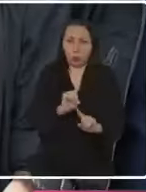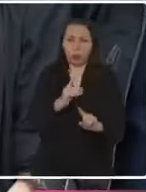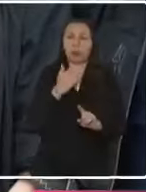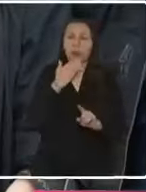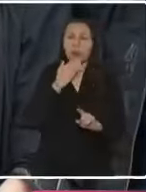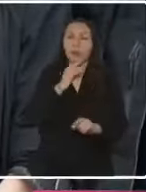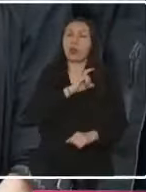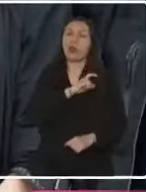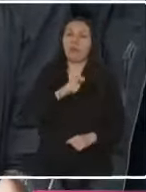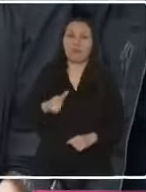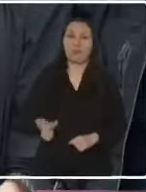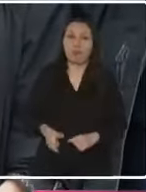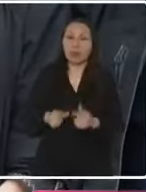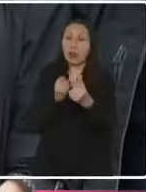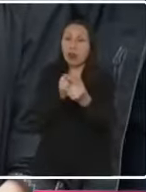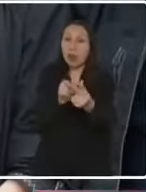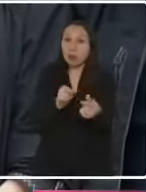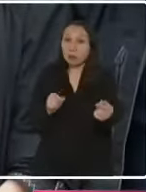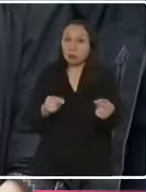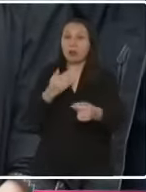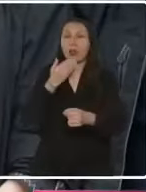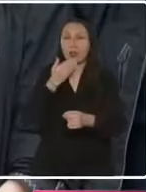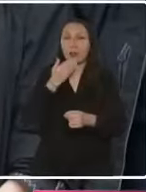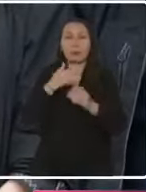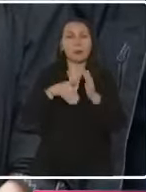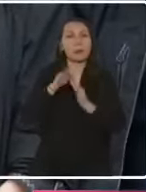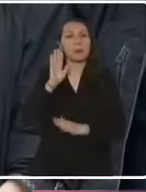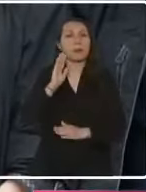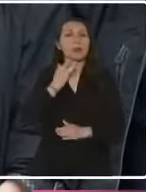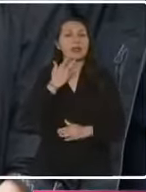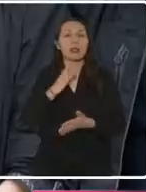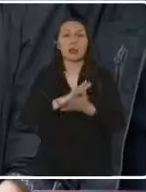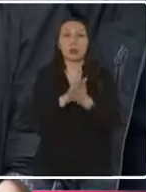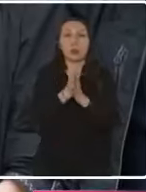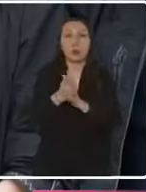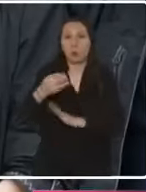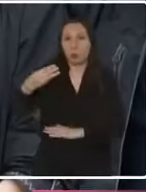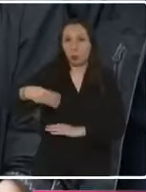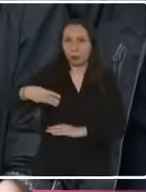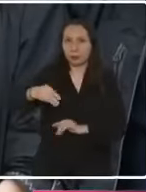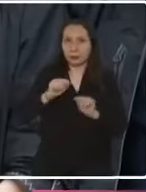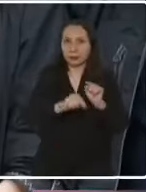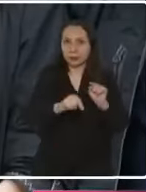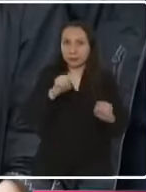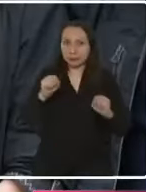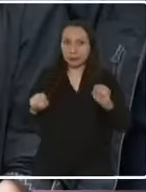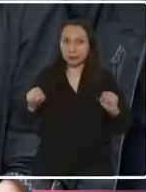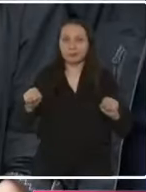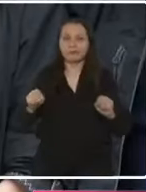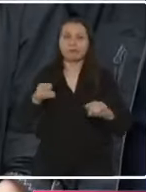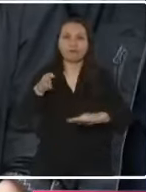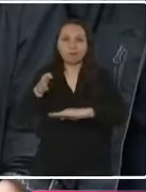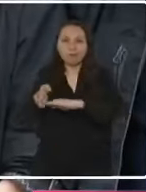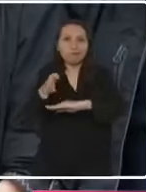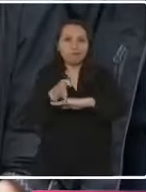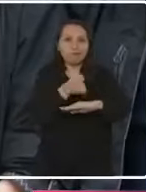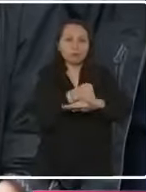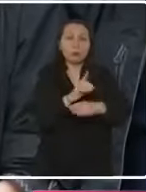es el gobierno nacional, pero también son sobre todo los municipios que están en